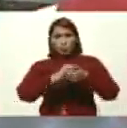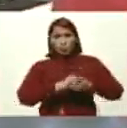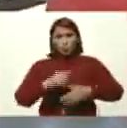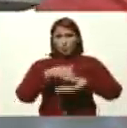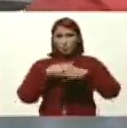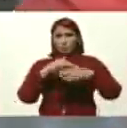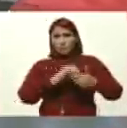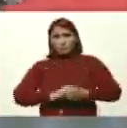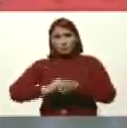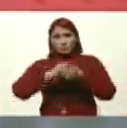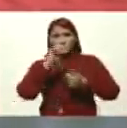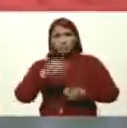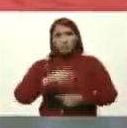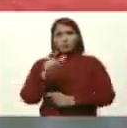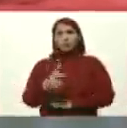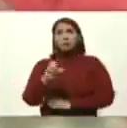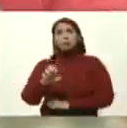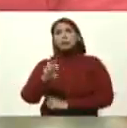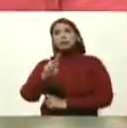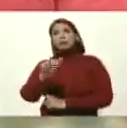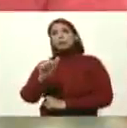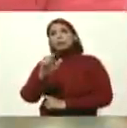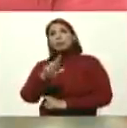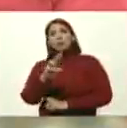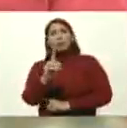Gerardo Márquez, y